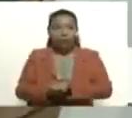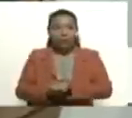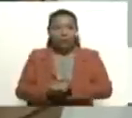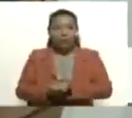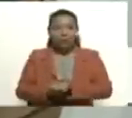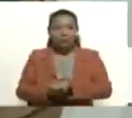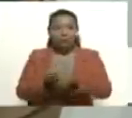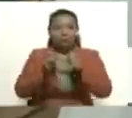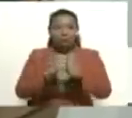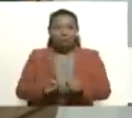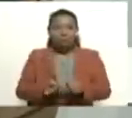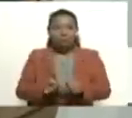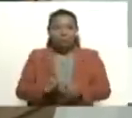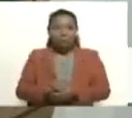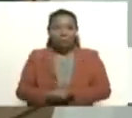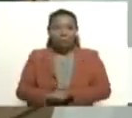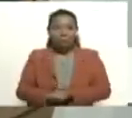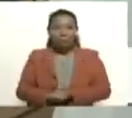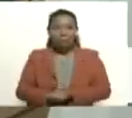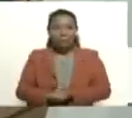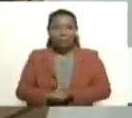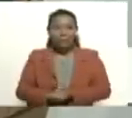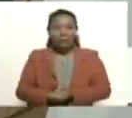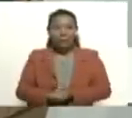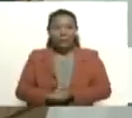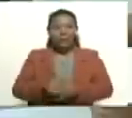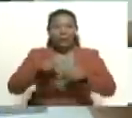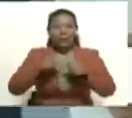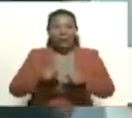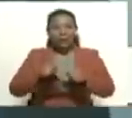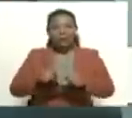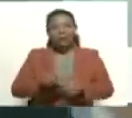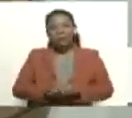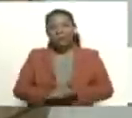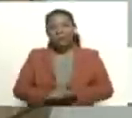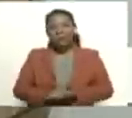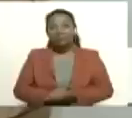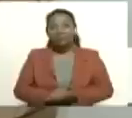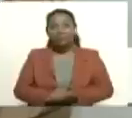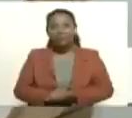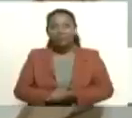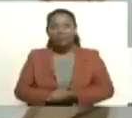Quédate con quien te mira como David Smolansky mira a Mike Pence.